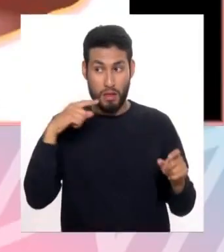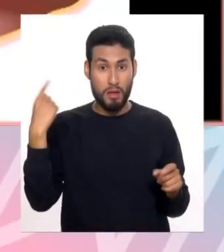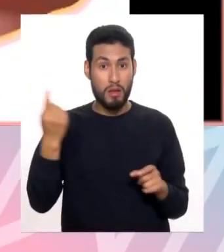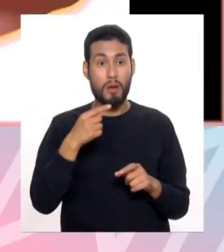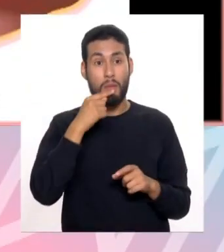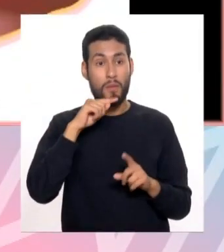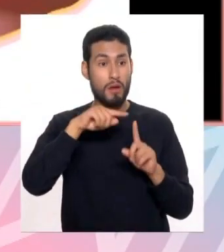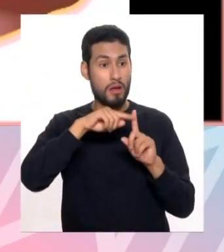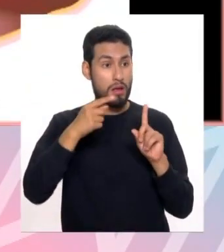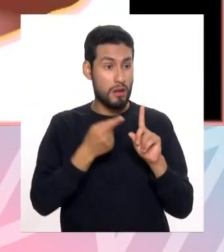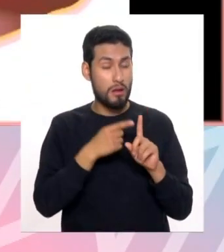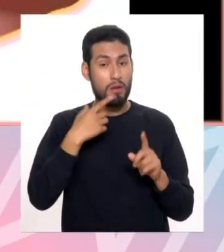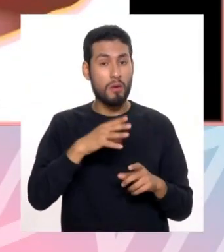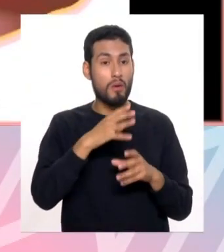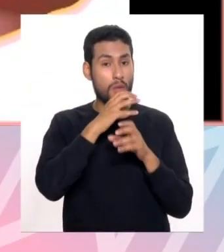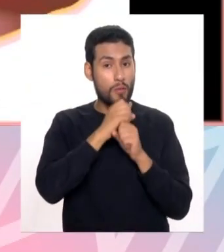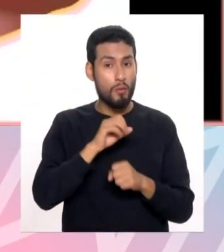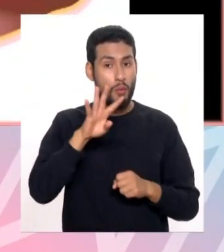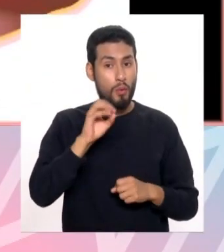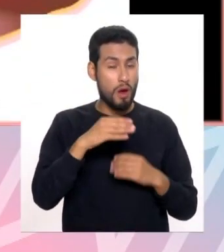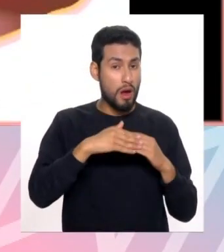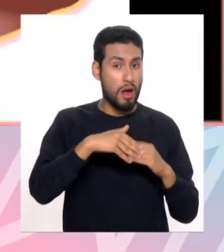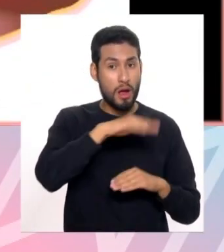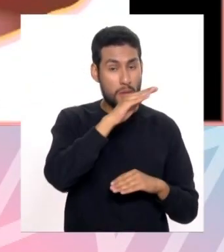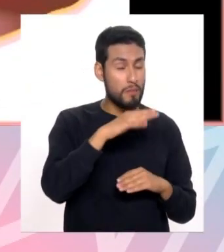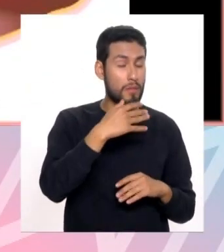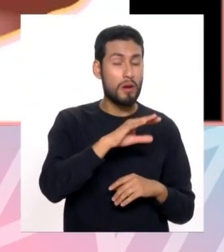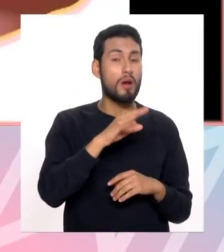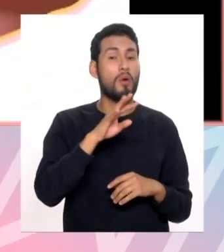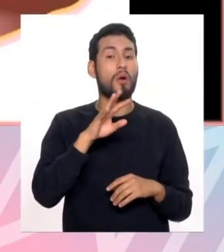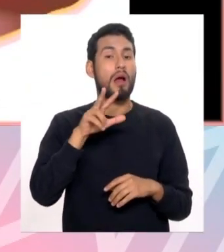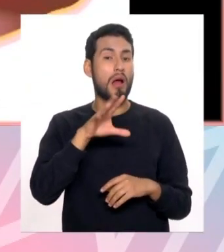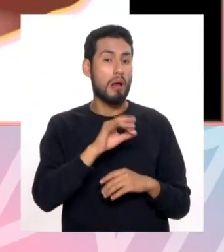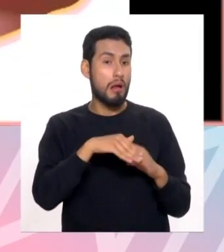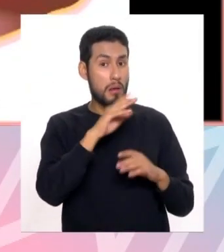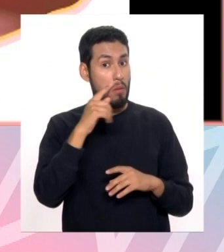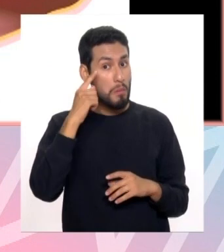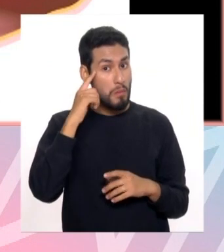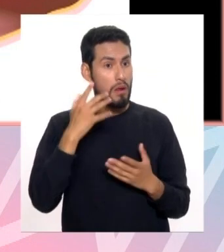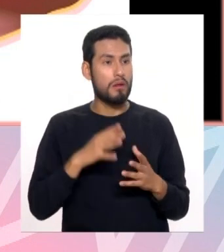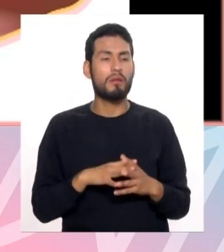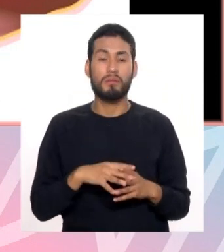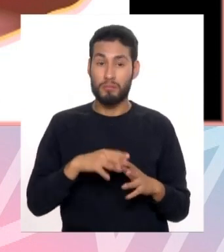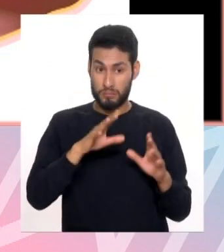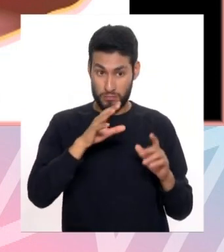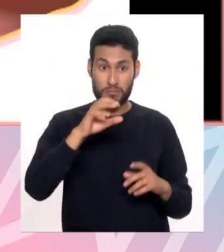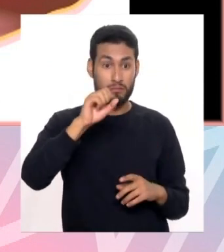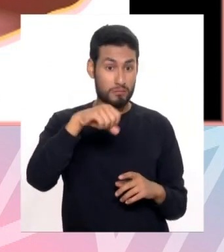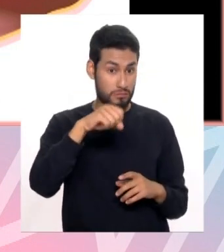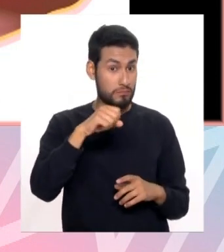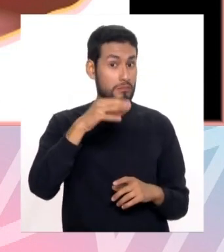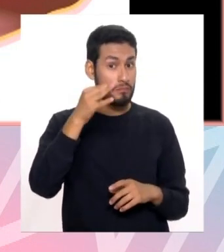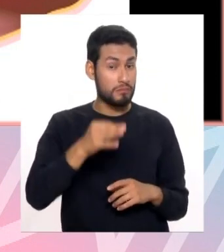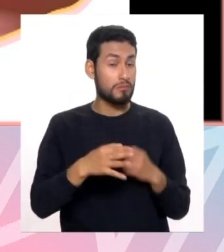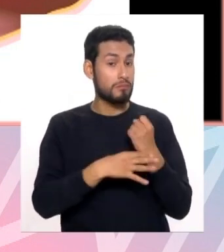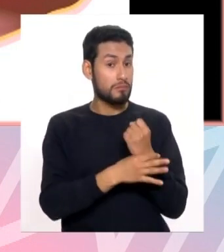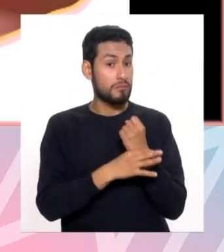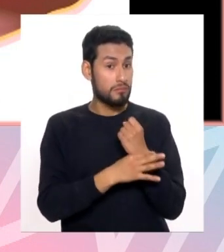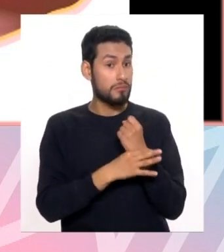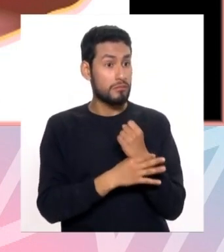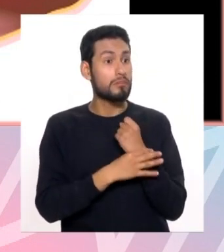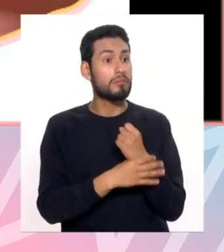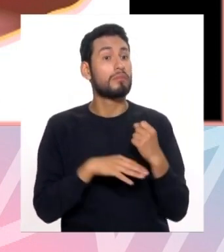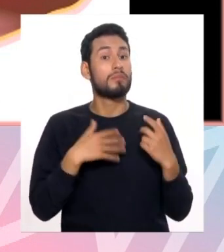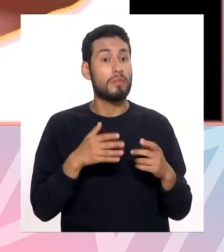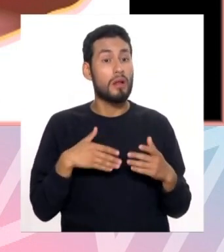mujer embarazada de más de 40 años o de más de 38 años, porque si bien es cierto, médicamente existe una